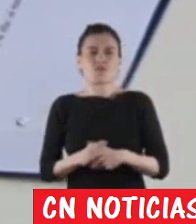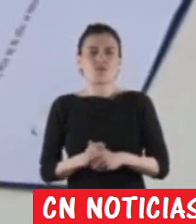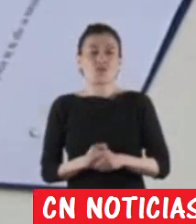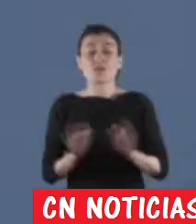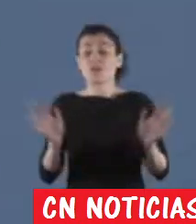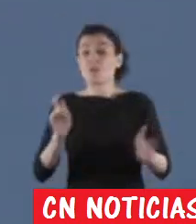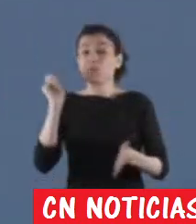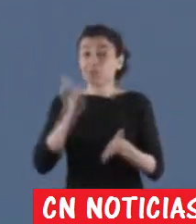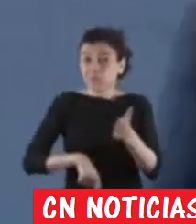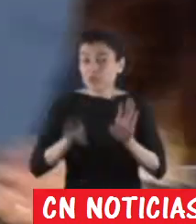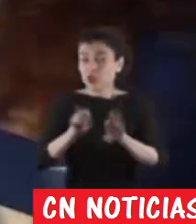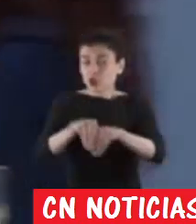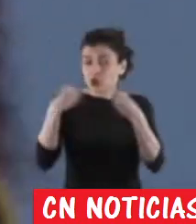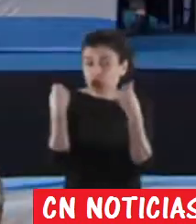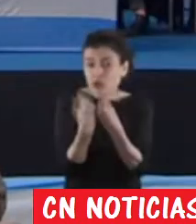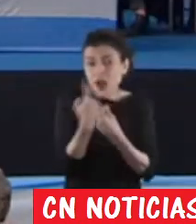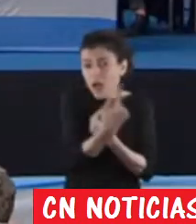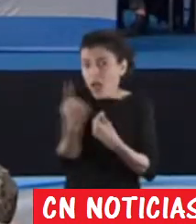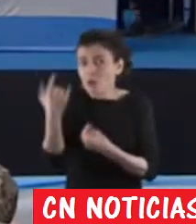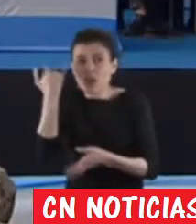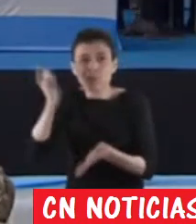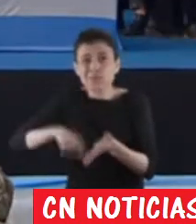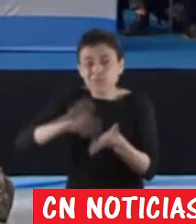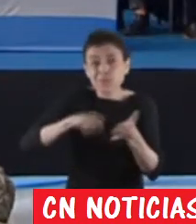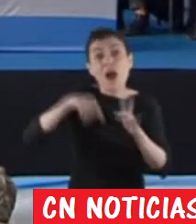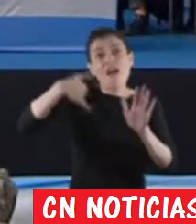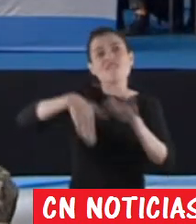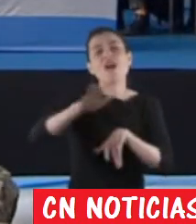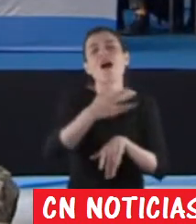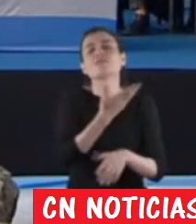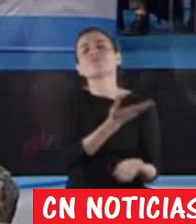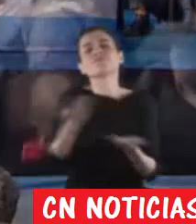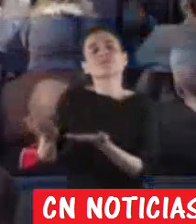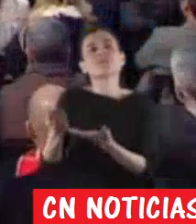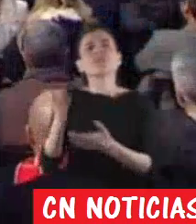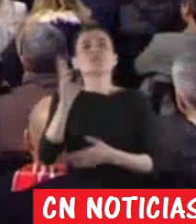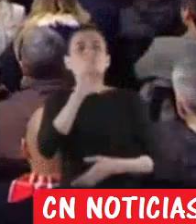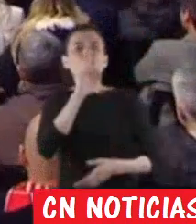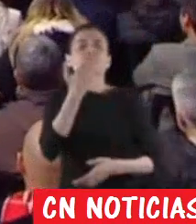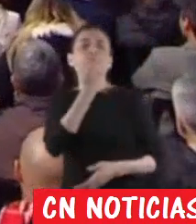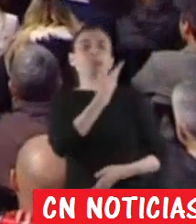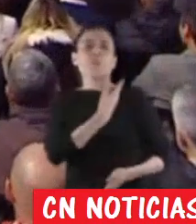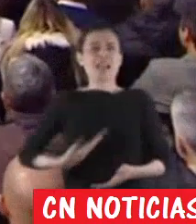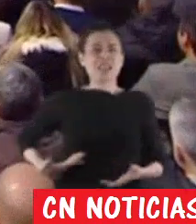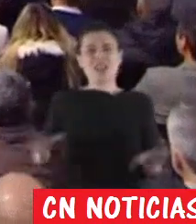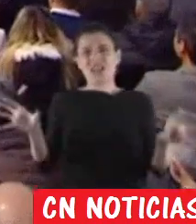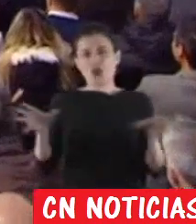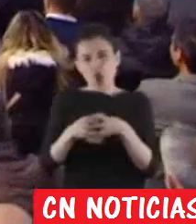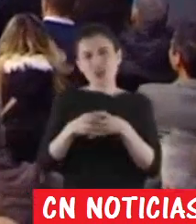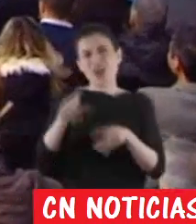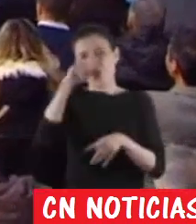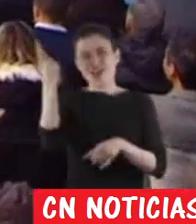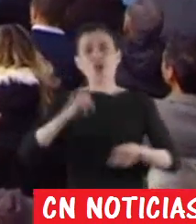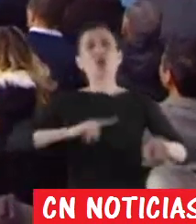Han firmado de este modo los intendentes, lo hará a continuación la señora presidenta del Consejo Nacional de